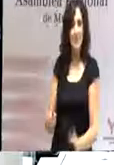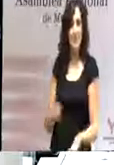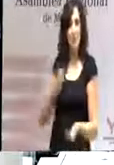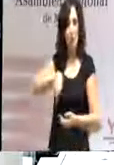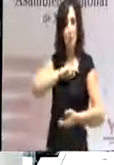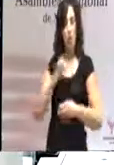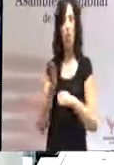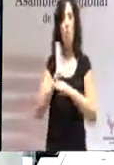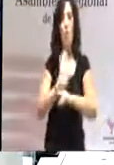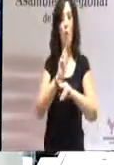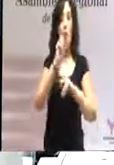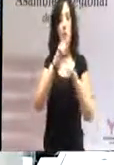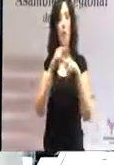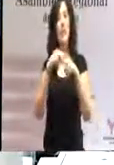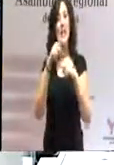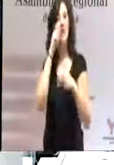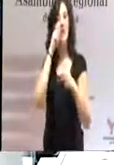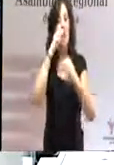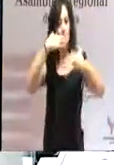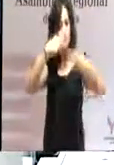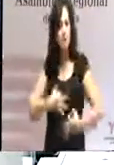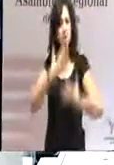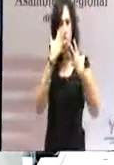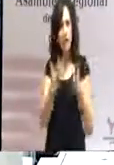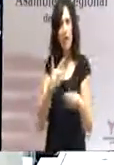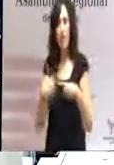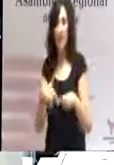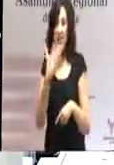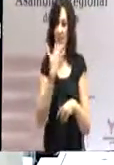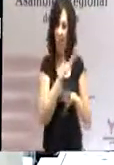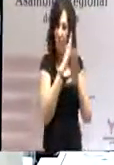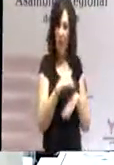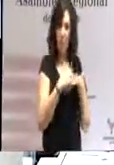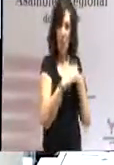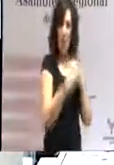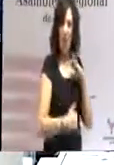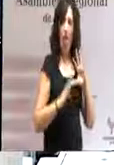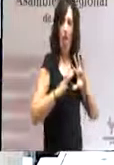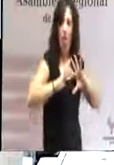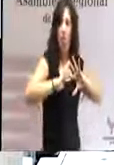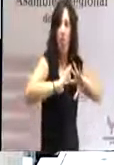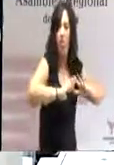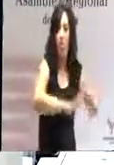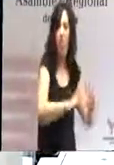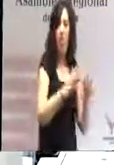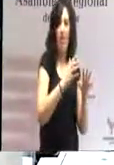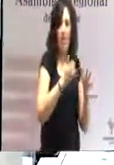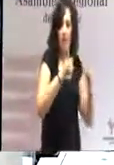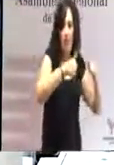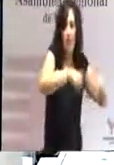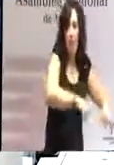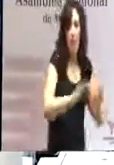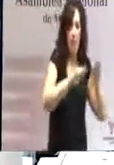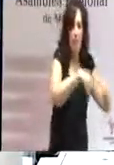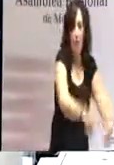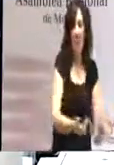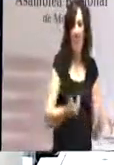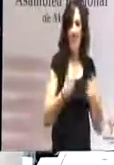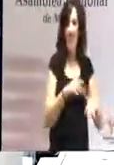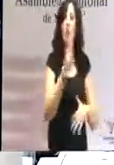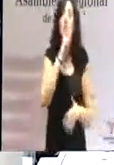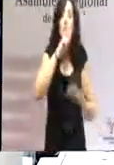¿Cómo planteamos una política turística seria si estamos dejando caer la joya de la corona de la región? Creemos en los